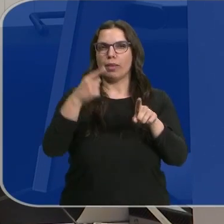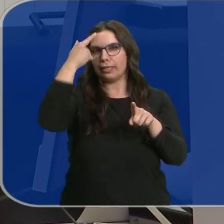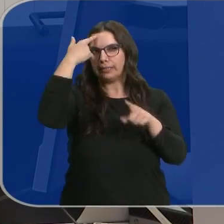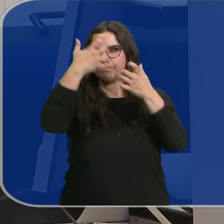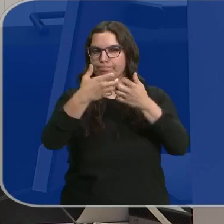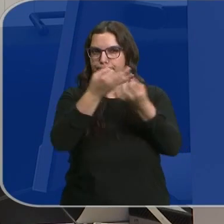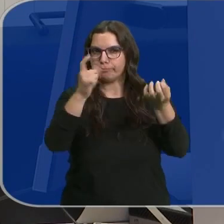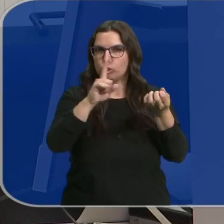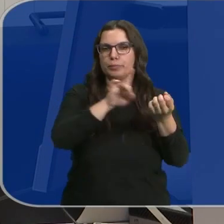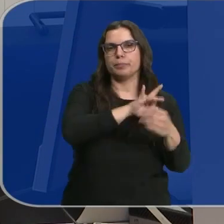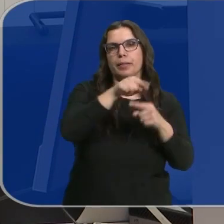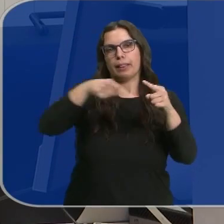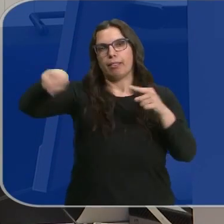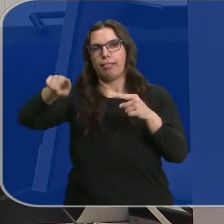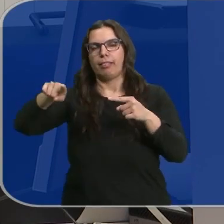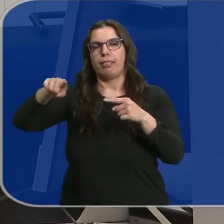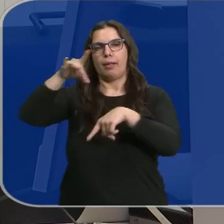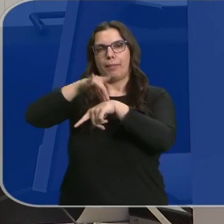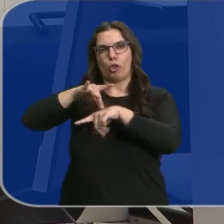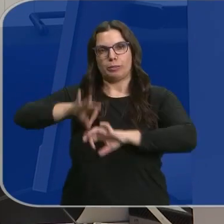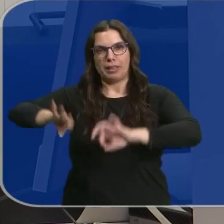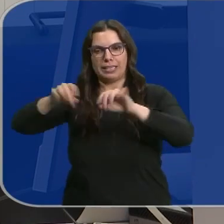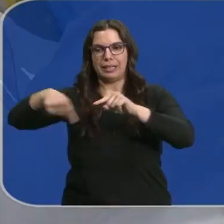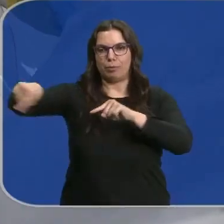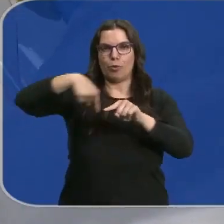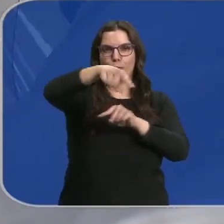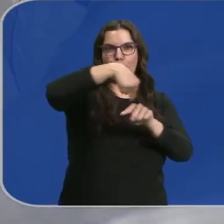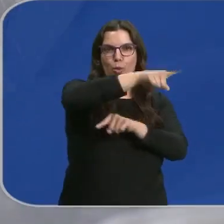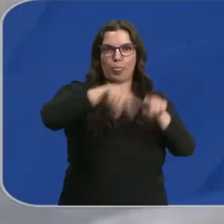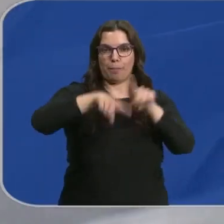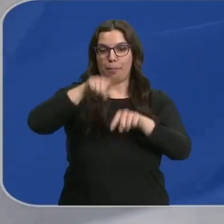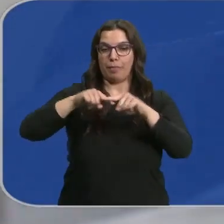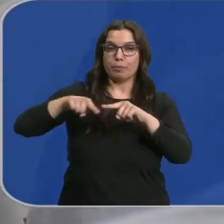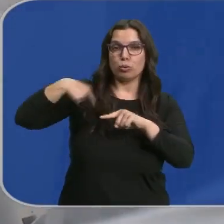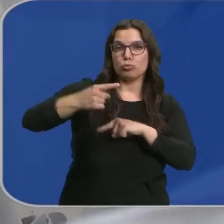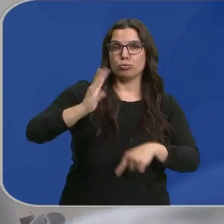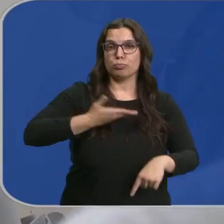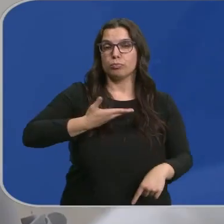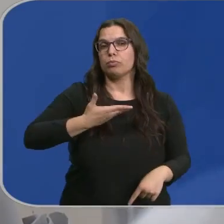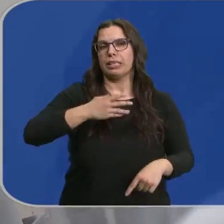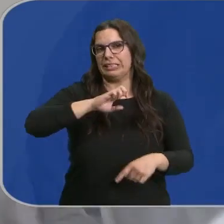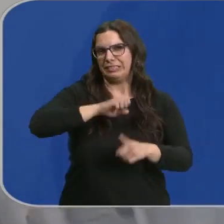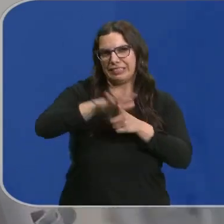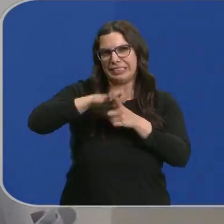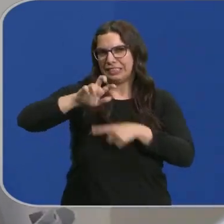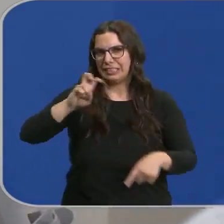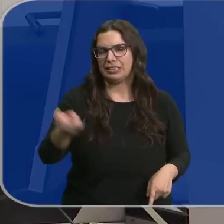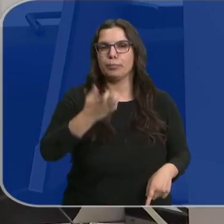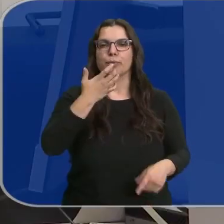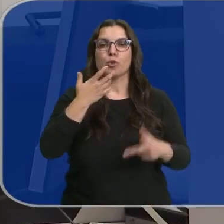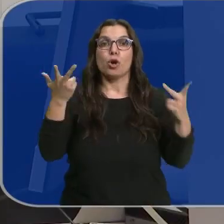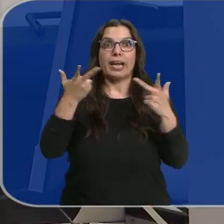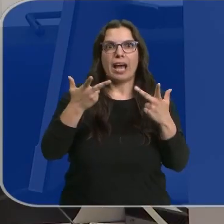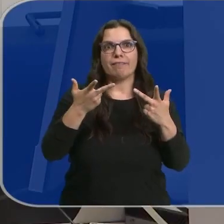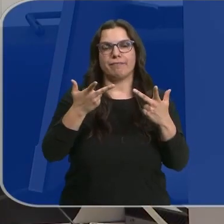lo enviaremos al neurólogo, al geriatra, a quien corresponda. En las posibles secuelas influyen muchos factores. La gravedad